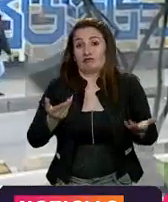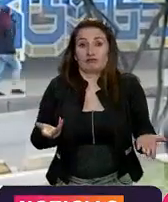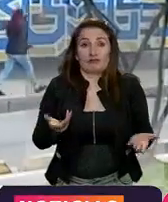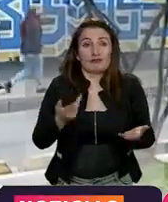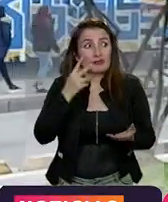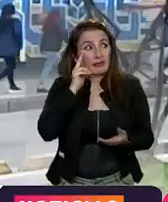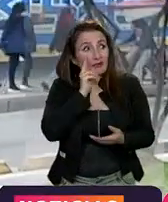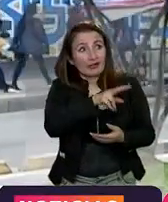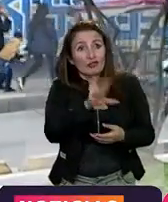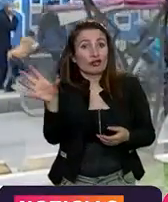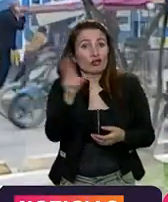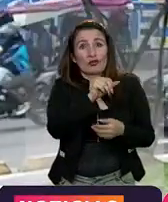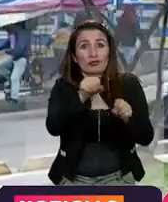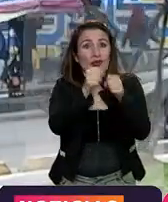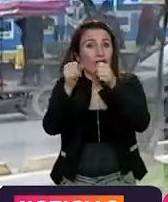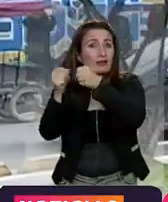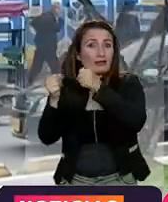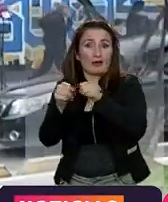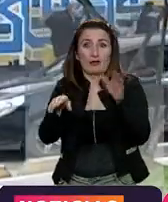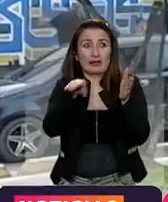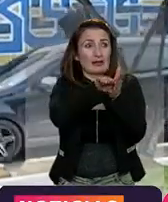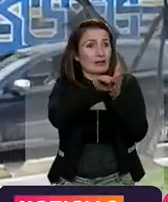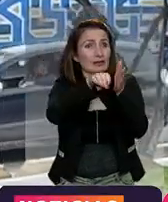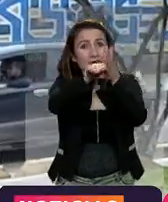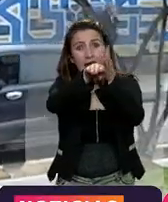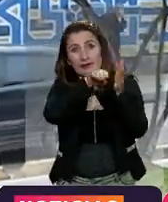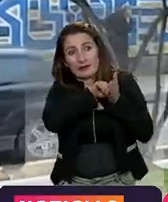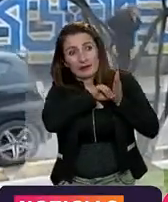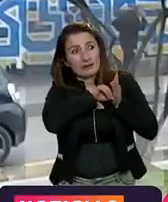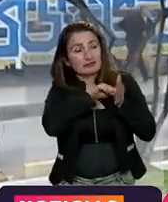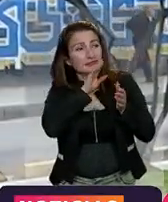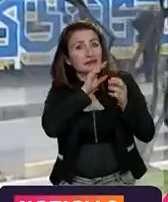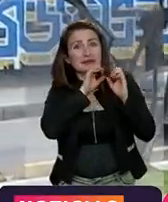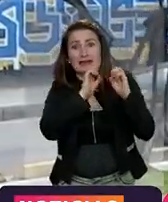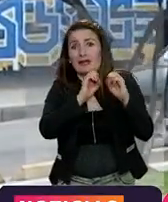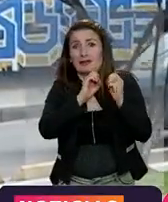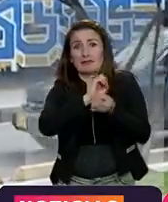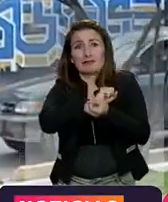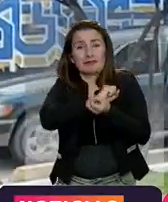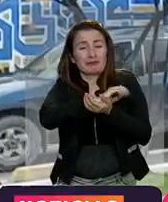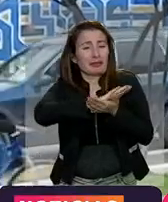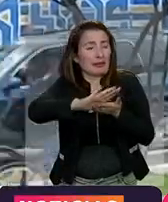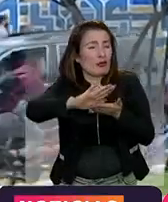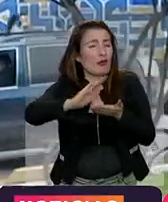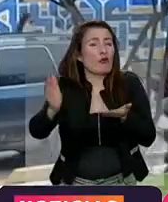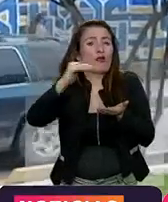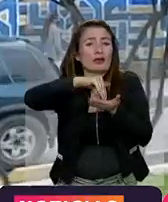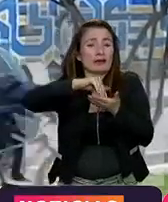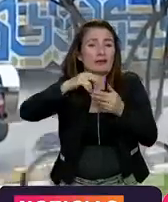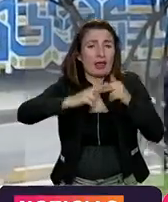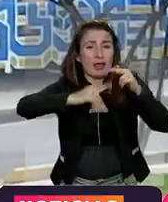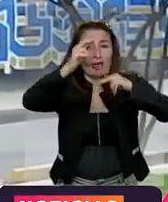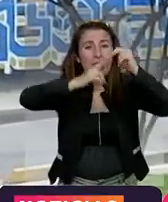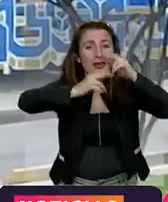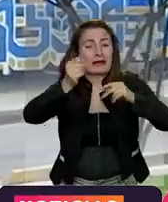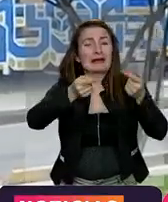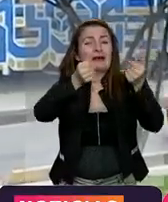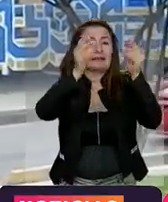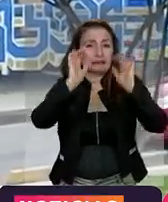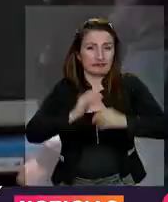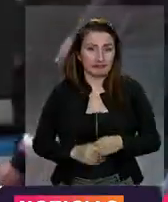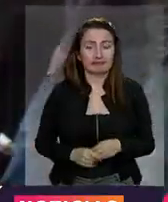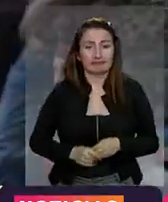las estaciones están muy, las dejaron en ceros, toca volverlas a levantar desde cero